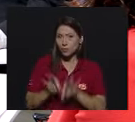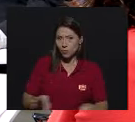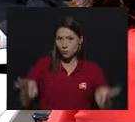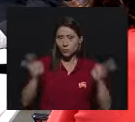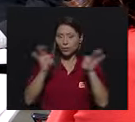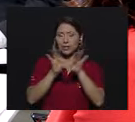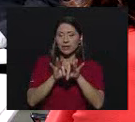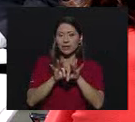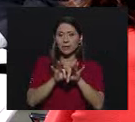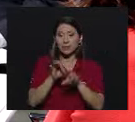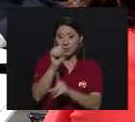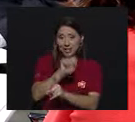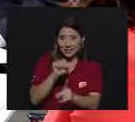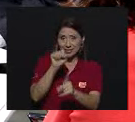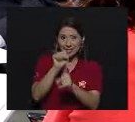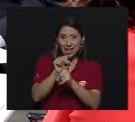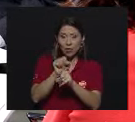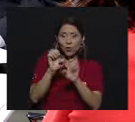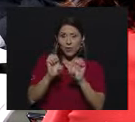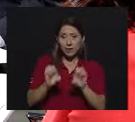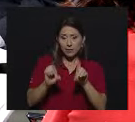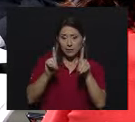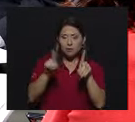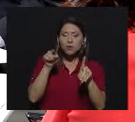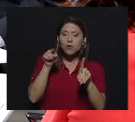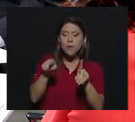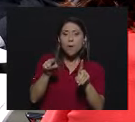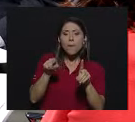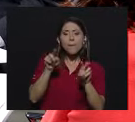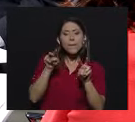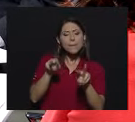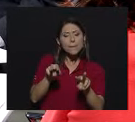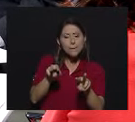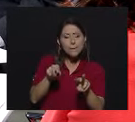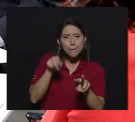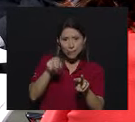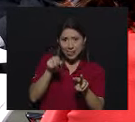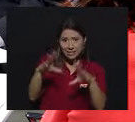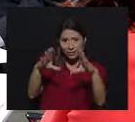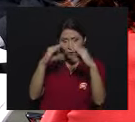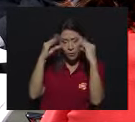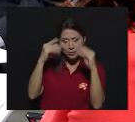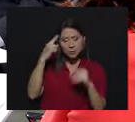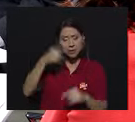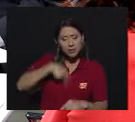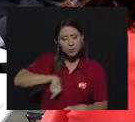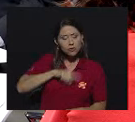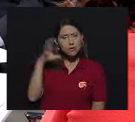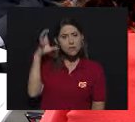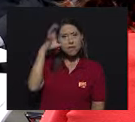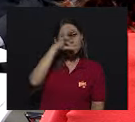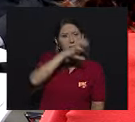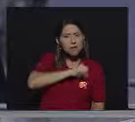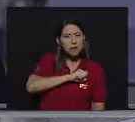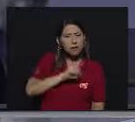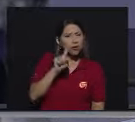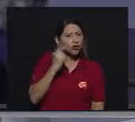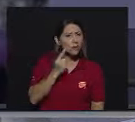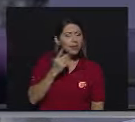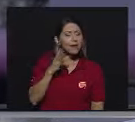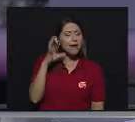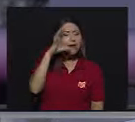importante, yo creo que el estado de la educación es un referente que nos debería permitir ya no solo darnos cuenta un poquito cómo